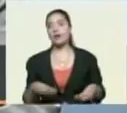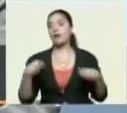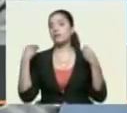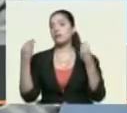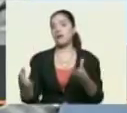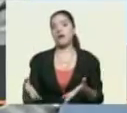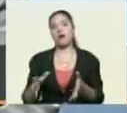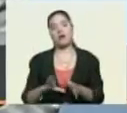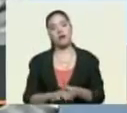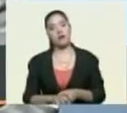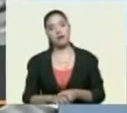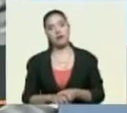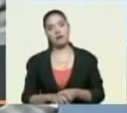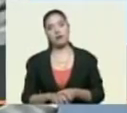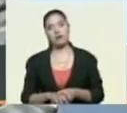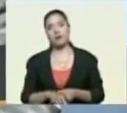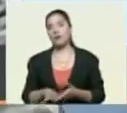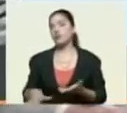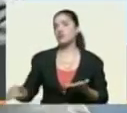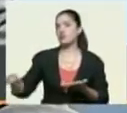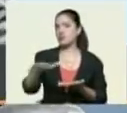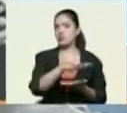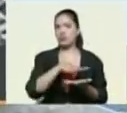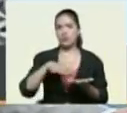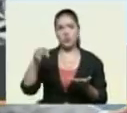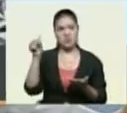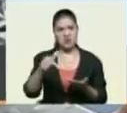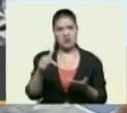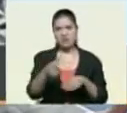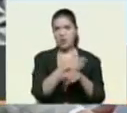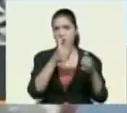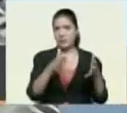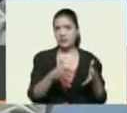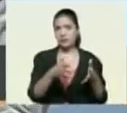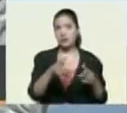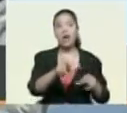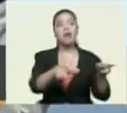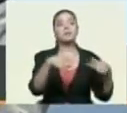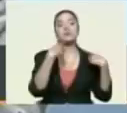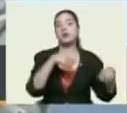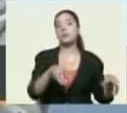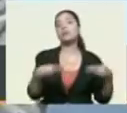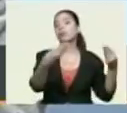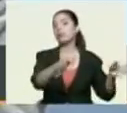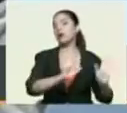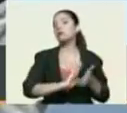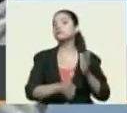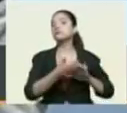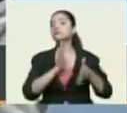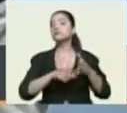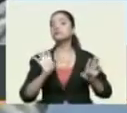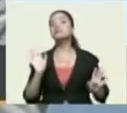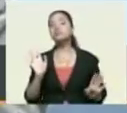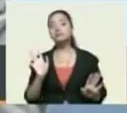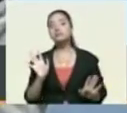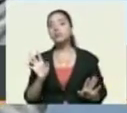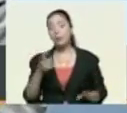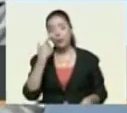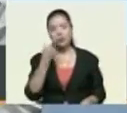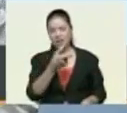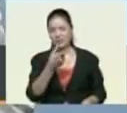entregarle esas plazas a quienes fueron derrotados. Para que ustedes vean